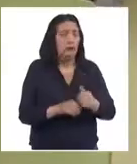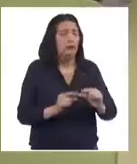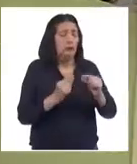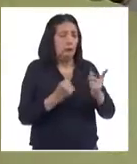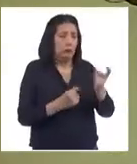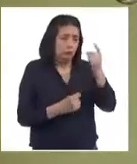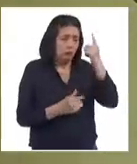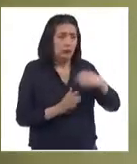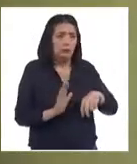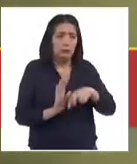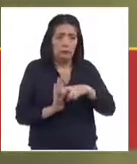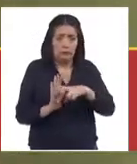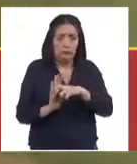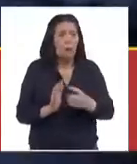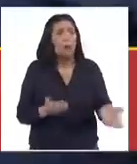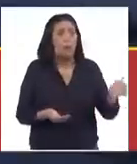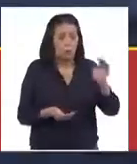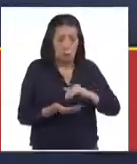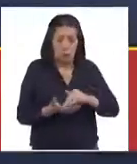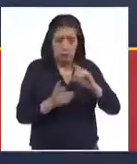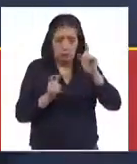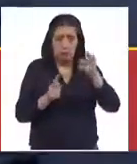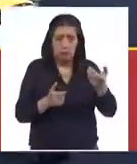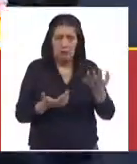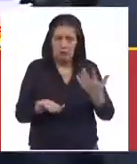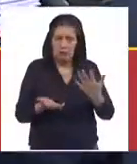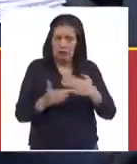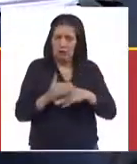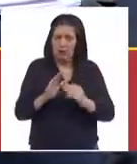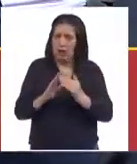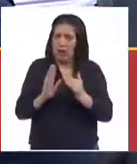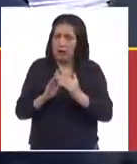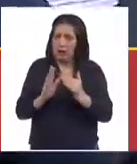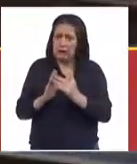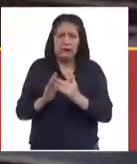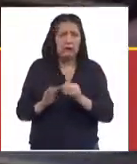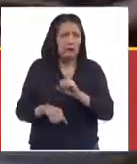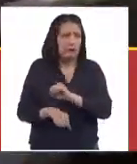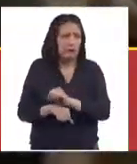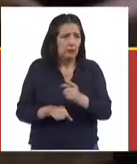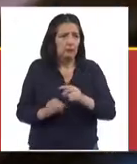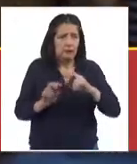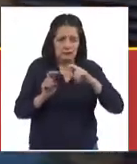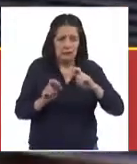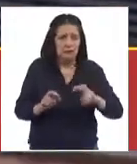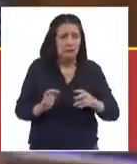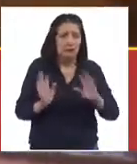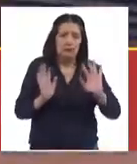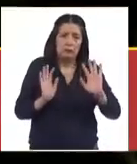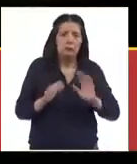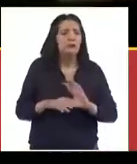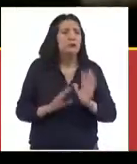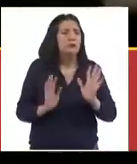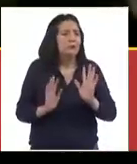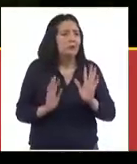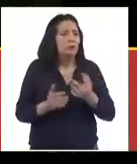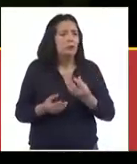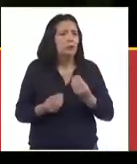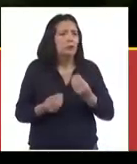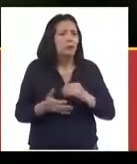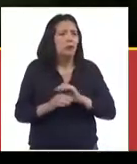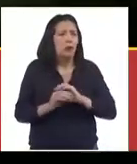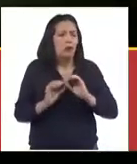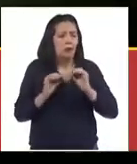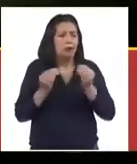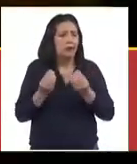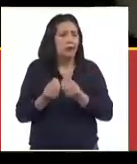Podemos Perú volverá a ser congresista pese a estar bajo prisión domiciliaria al ser investigado por la presunta comisión de delitos como